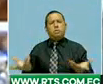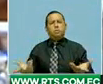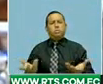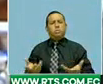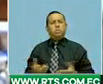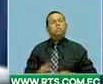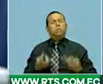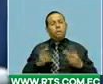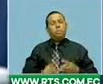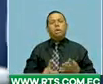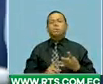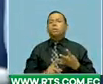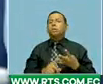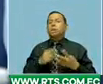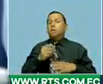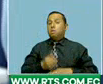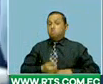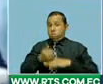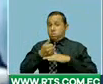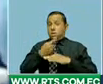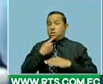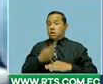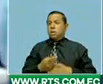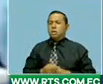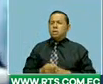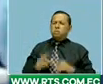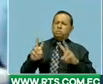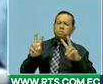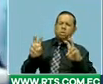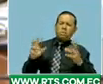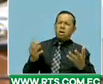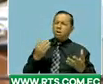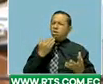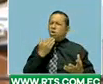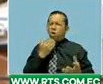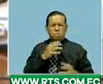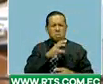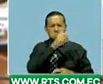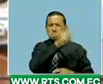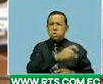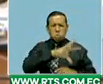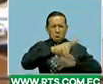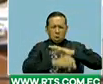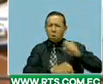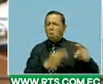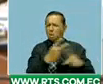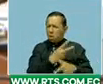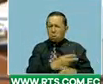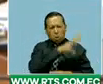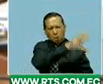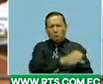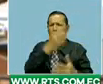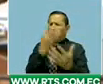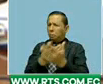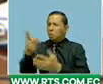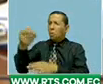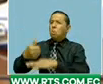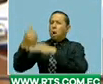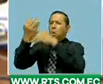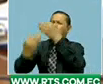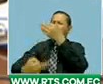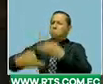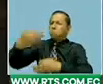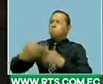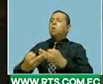puerto principal cuestionó la aplicación del arresto domiciliario, medida que obliga a destinar más de 400 agentes